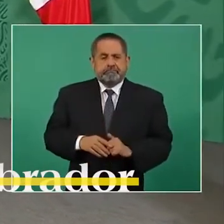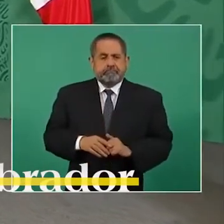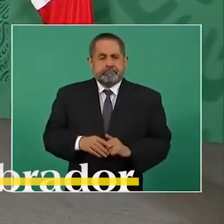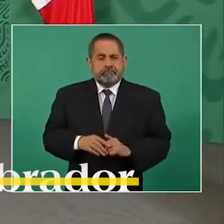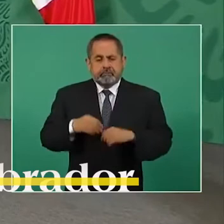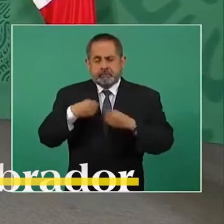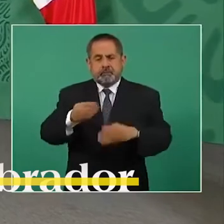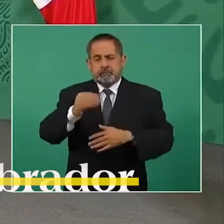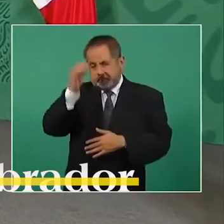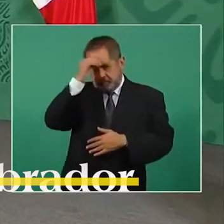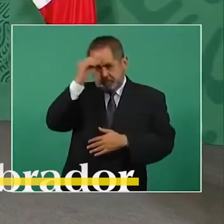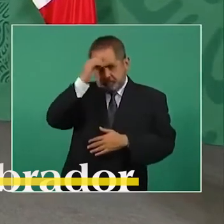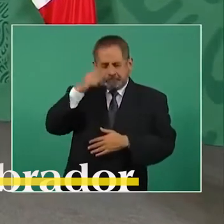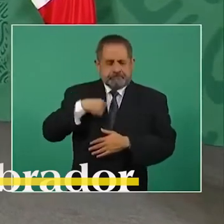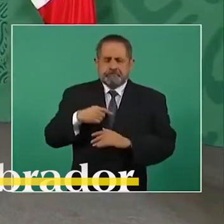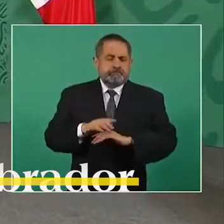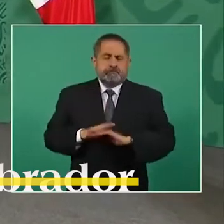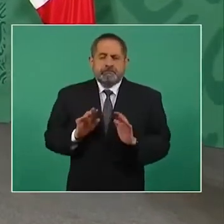opinar,